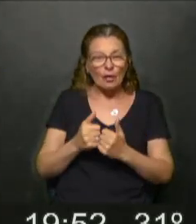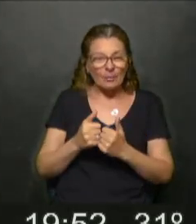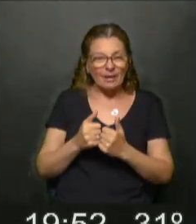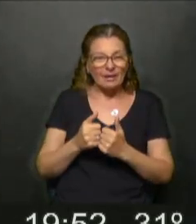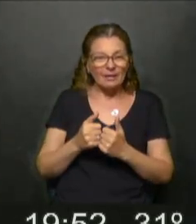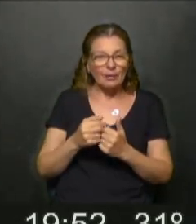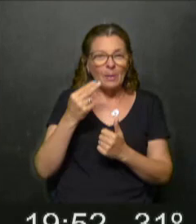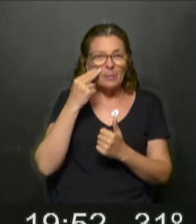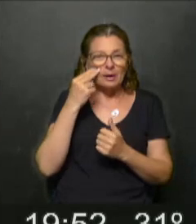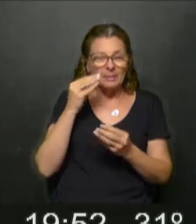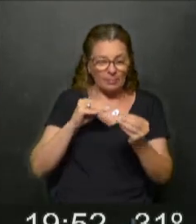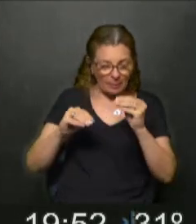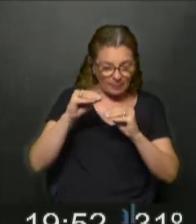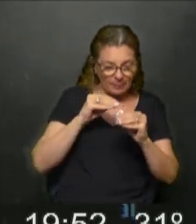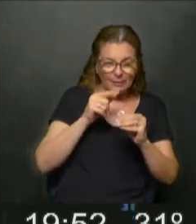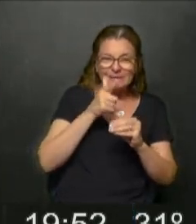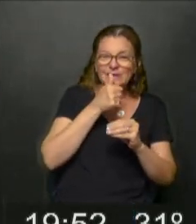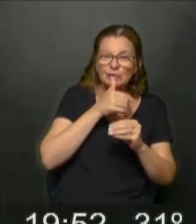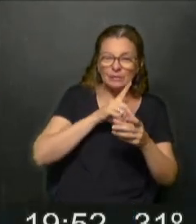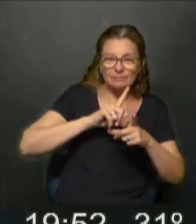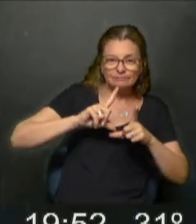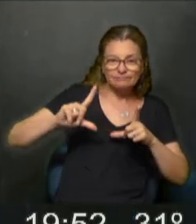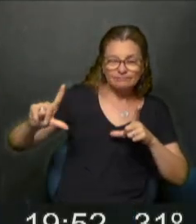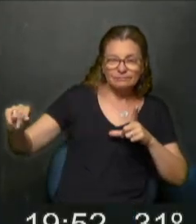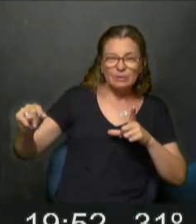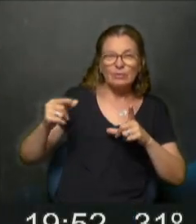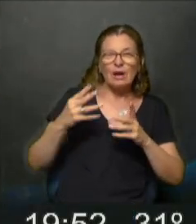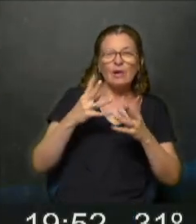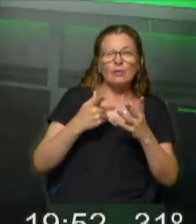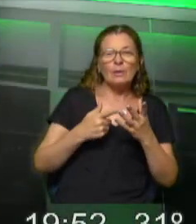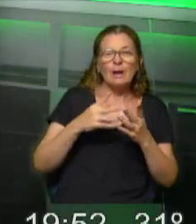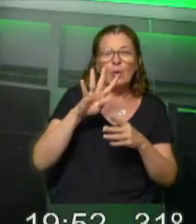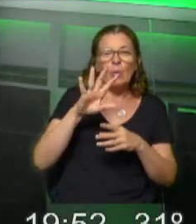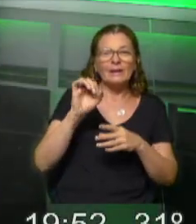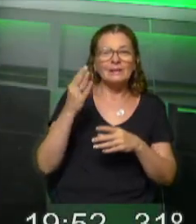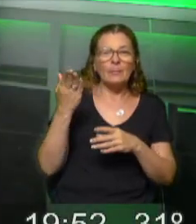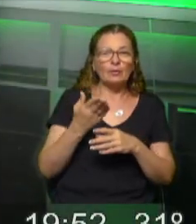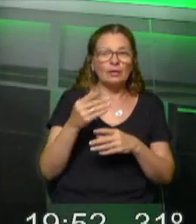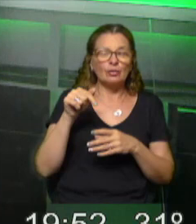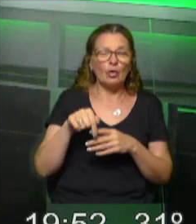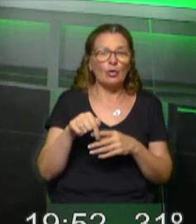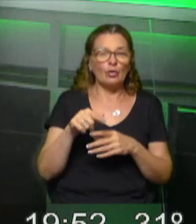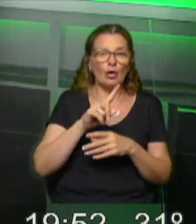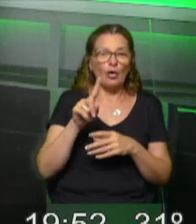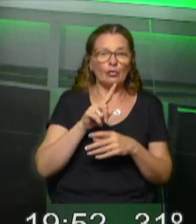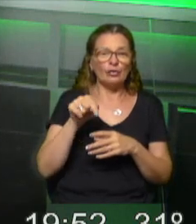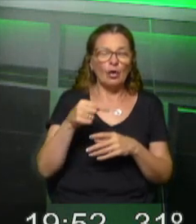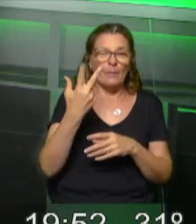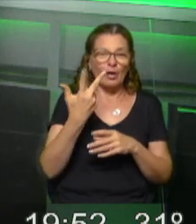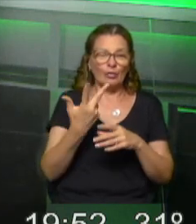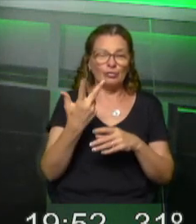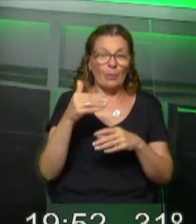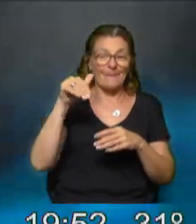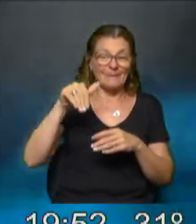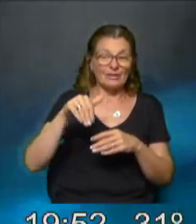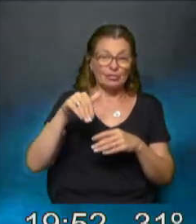tenés cuando queres reconstruir una historia larga hoy por hoy con la nueva metodología estamos en un 40% que son más o menos 11,8 millones de